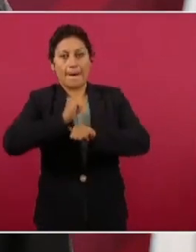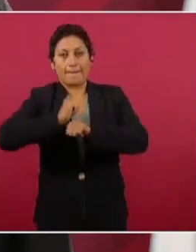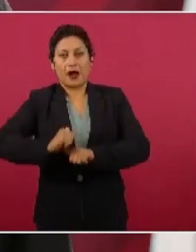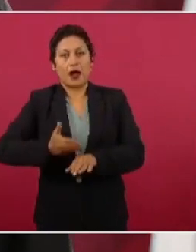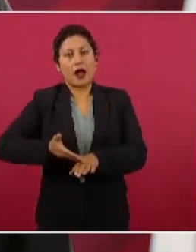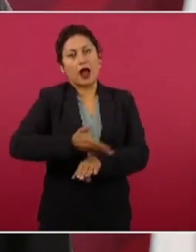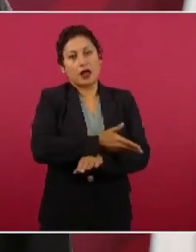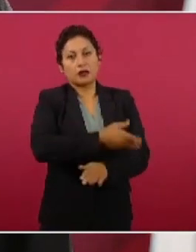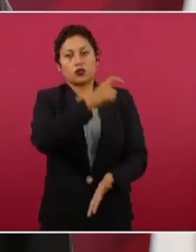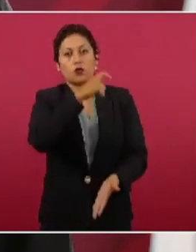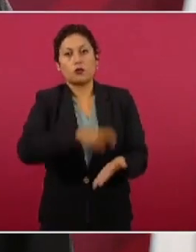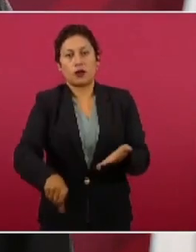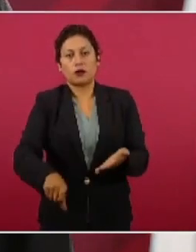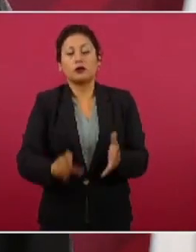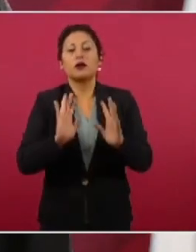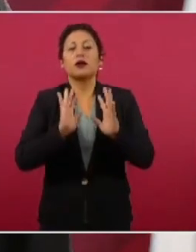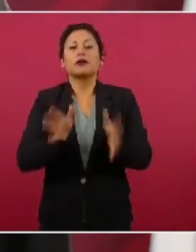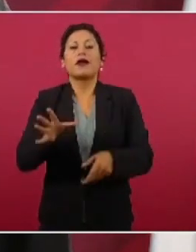mil kilómetros,